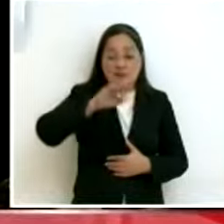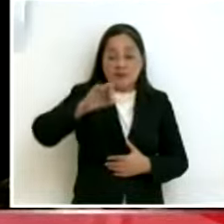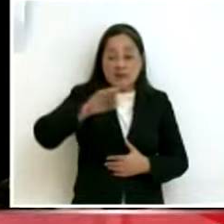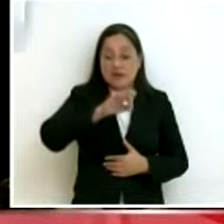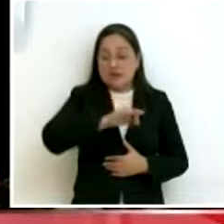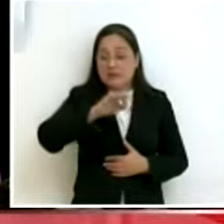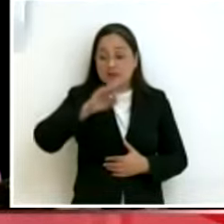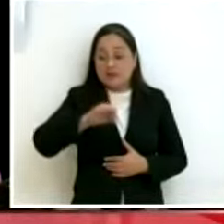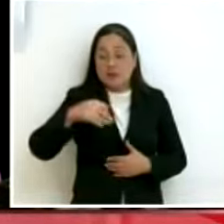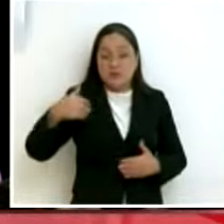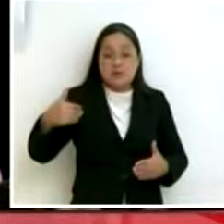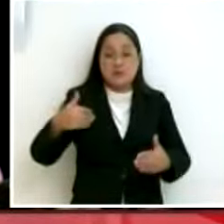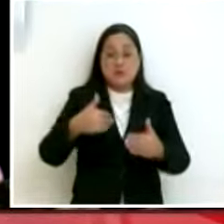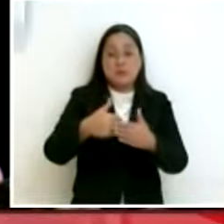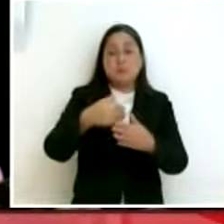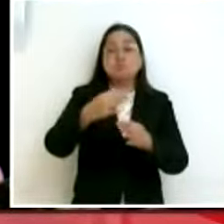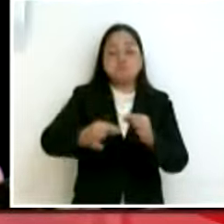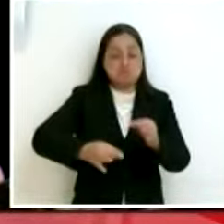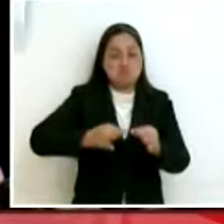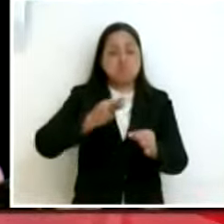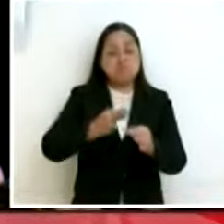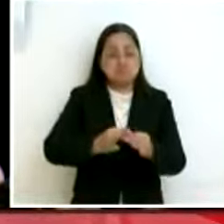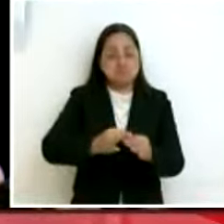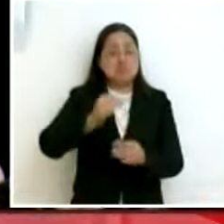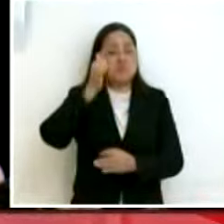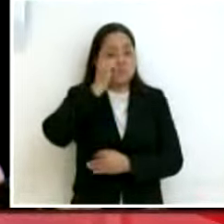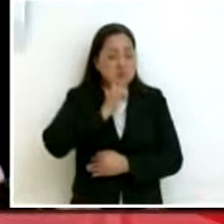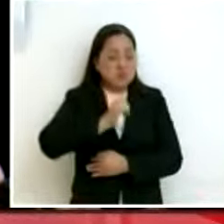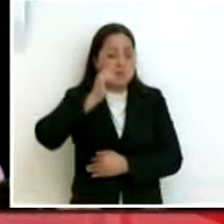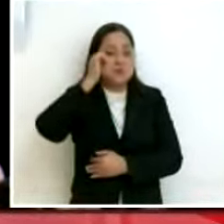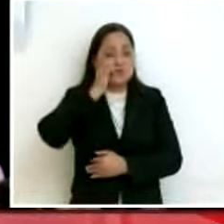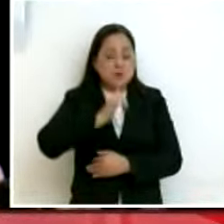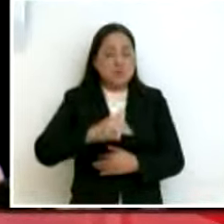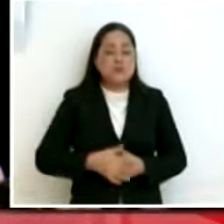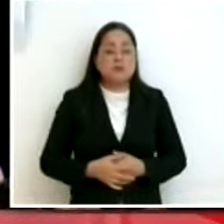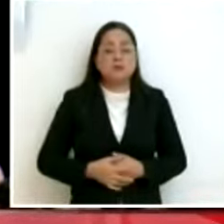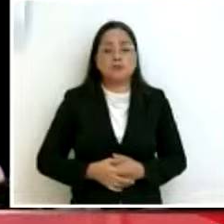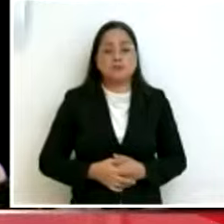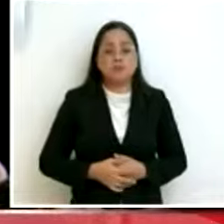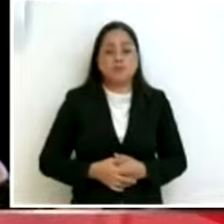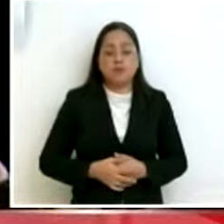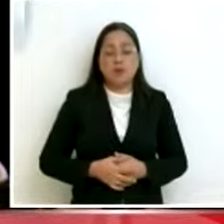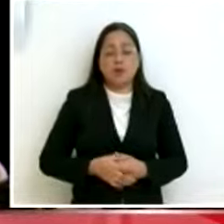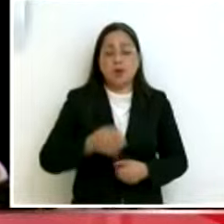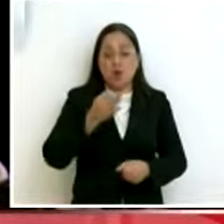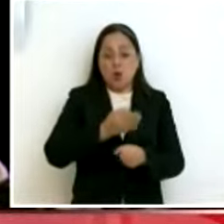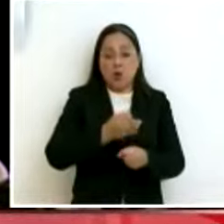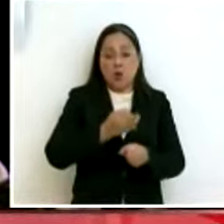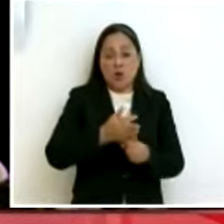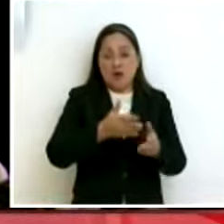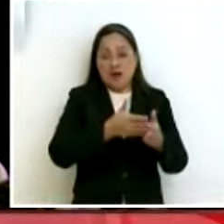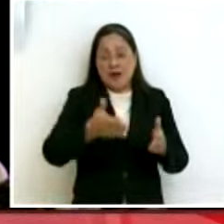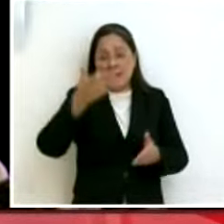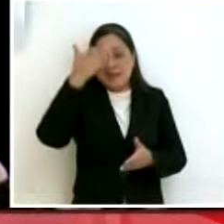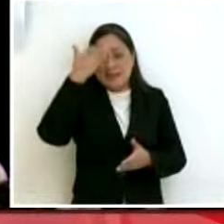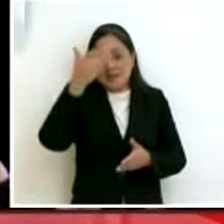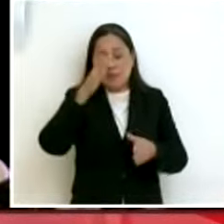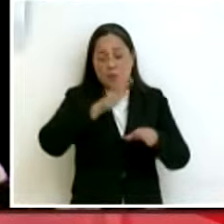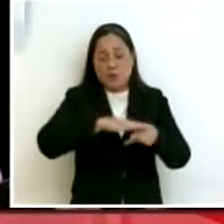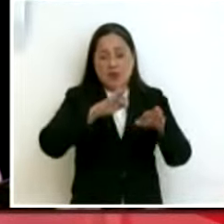que no se cumpla. Este, indudablemente, es el tiempo más importante de la